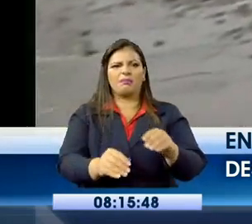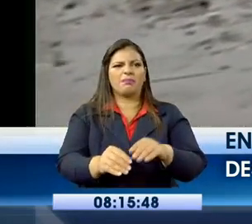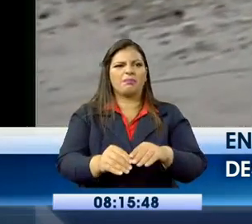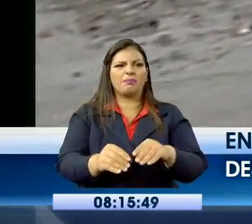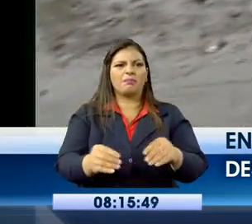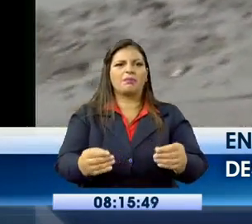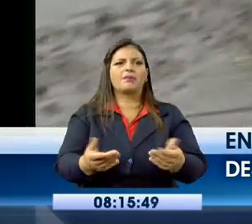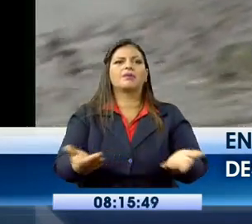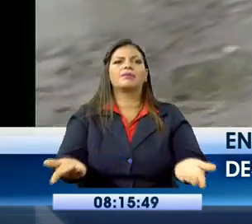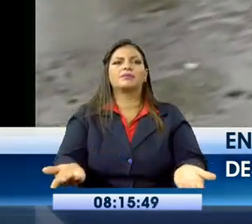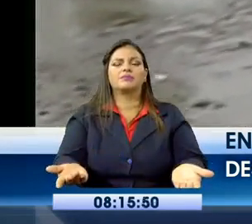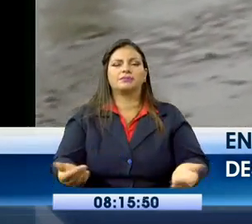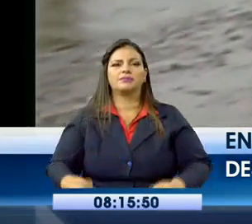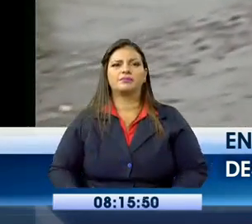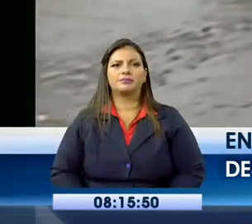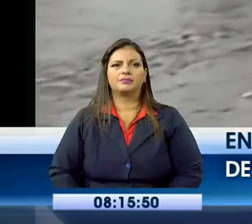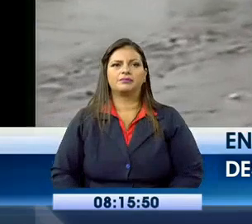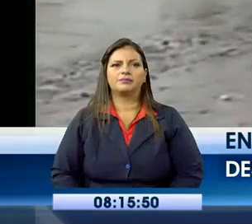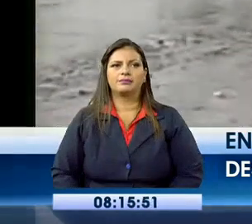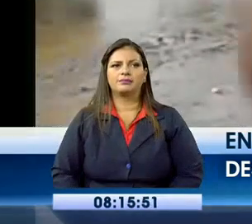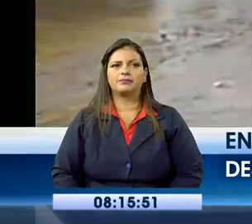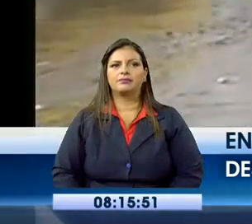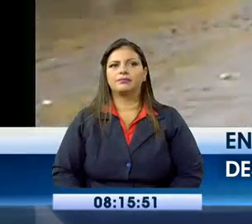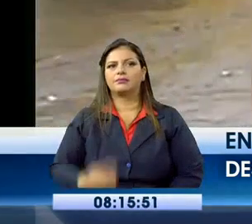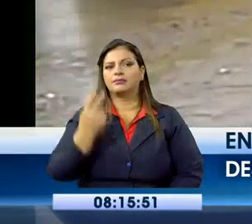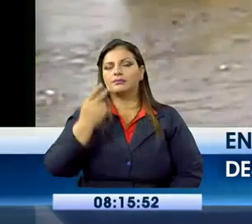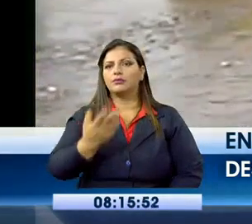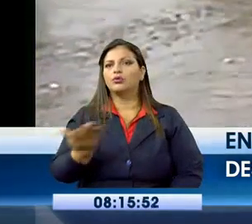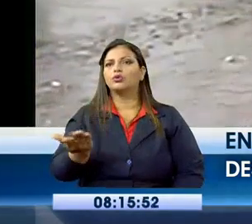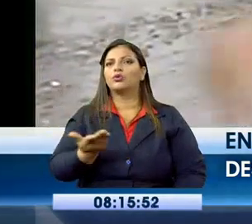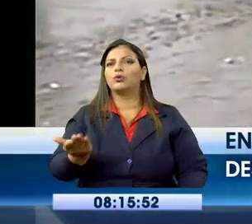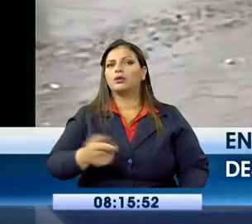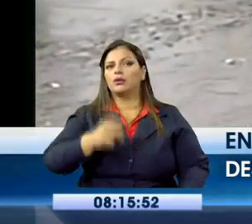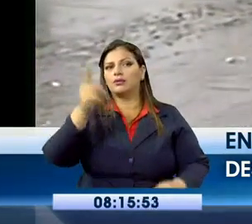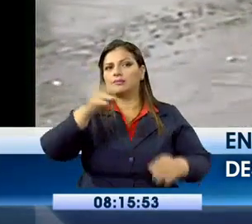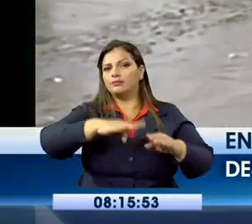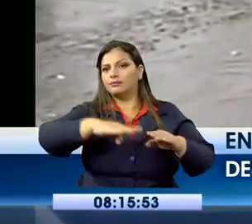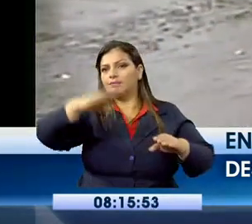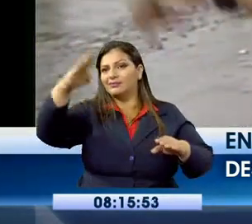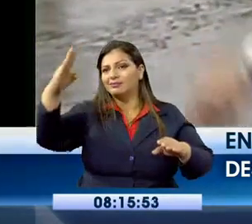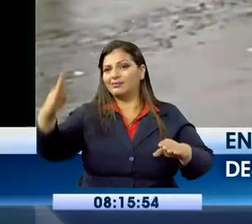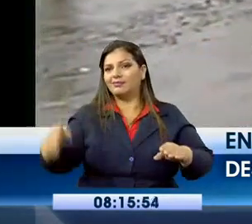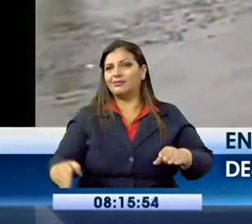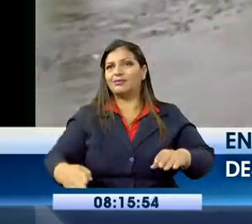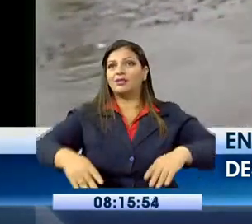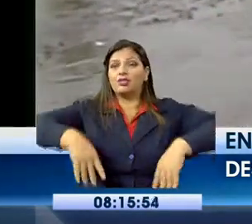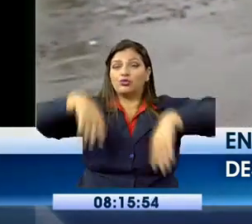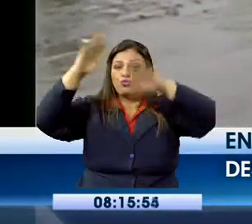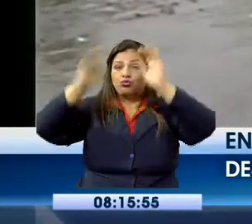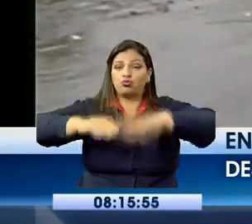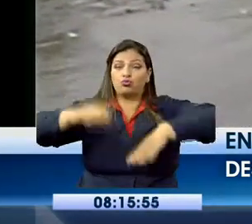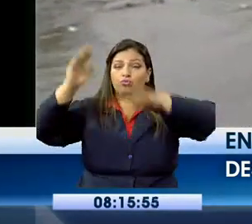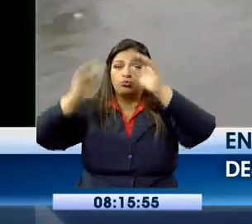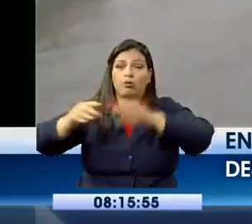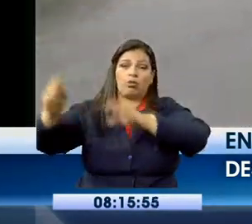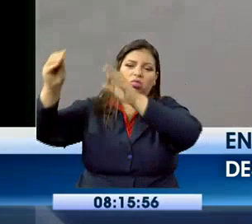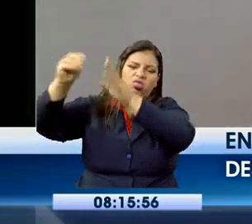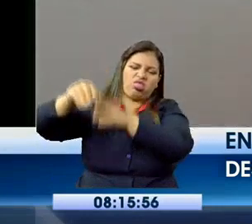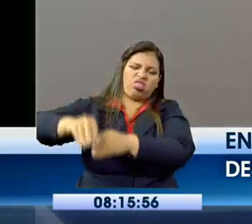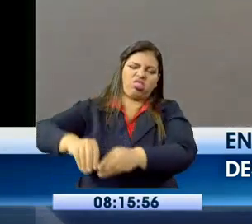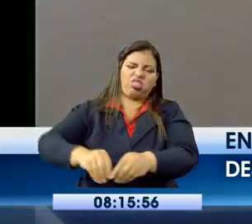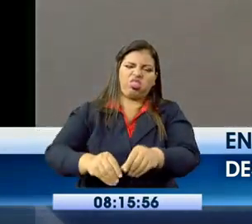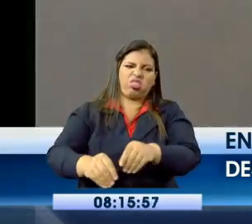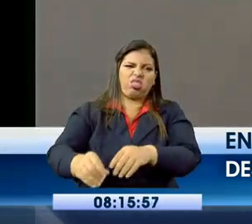allá. Todo esto es lo que baja desde las partes altas, y eso también es lo que va obstruyendo las alcantarillas, así